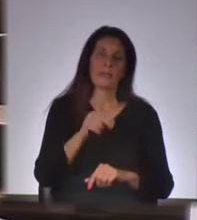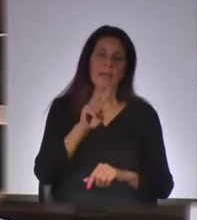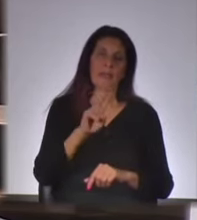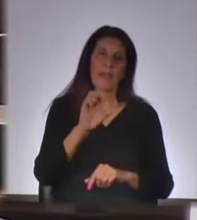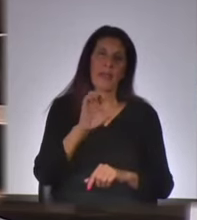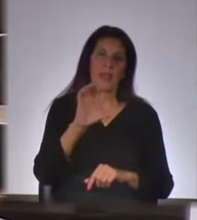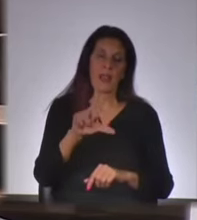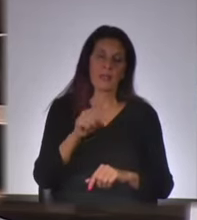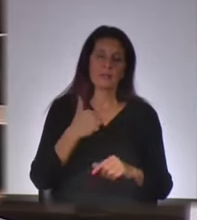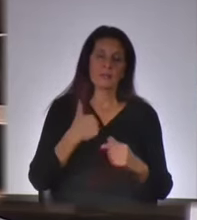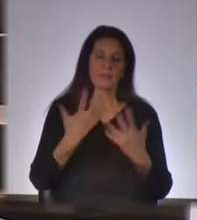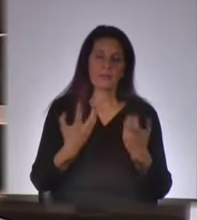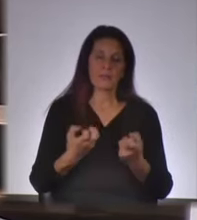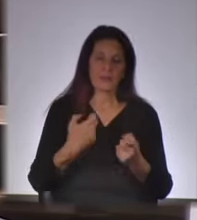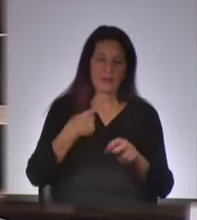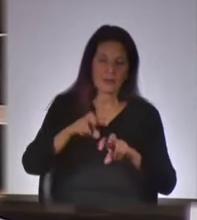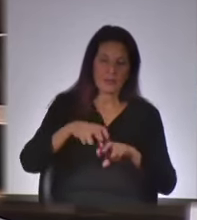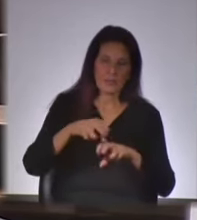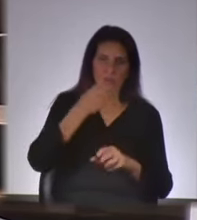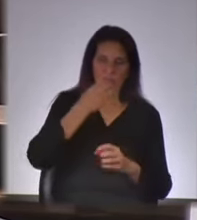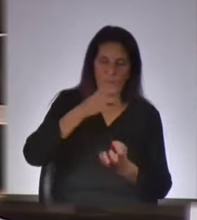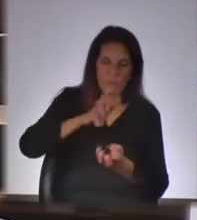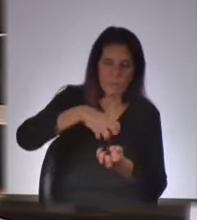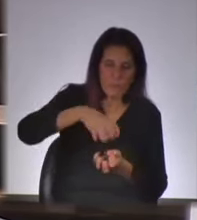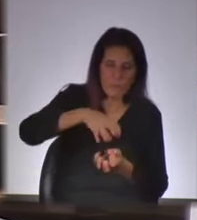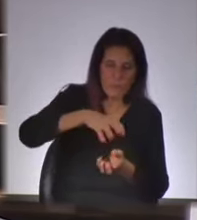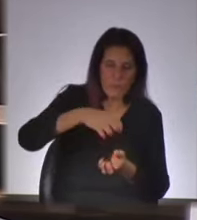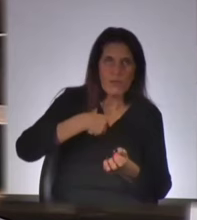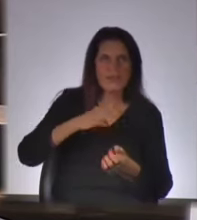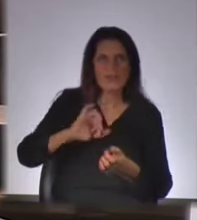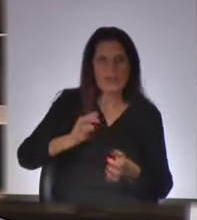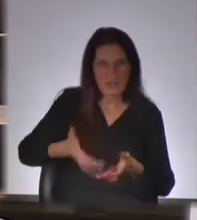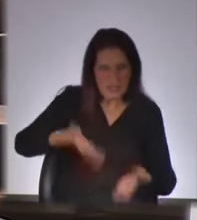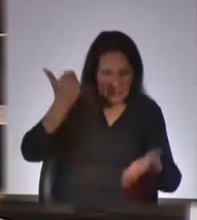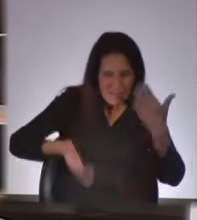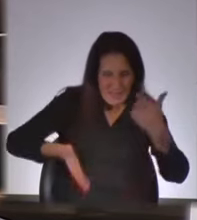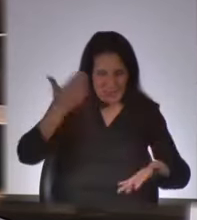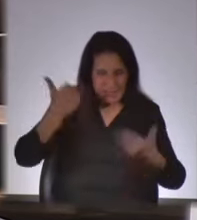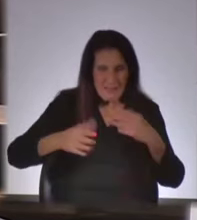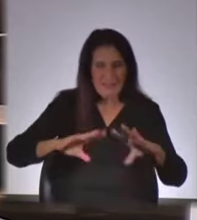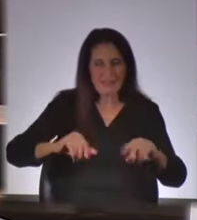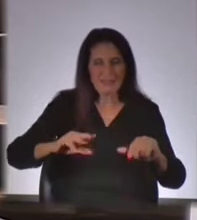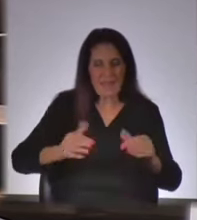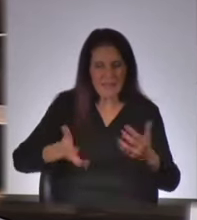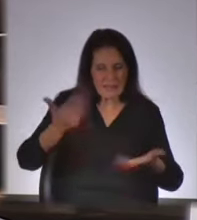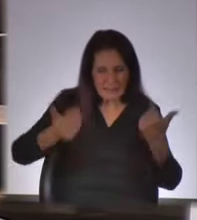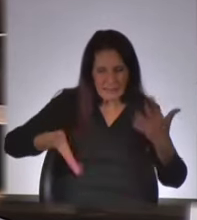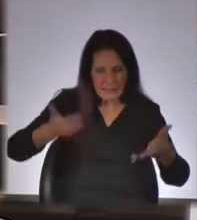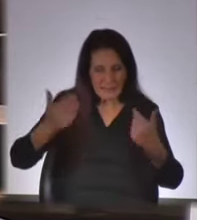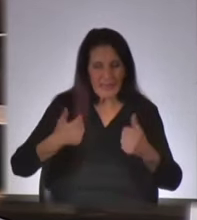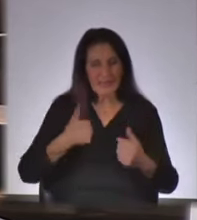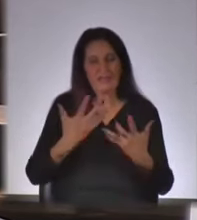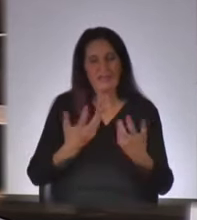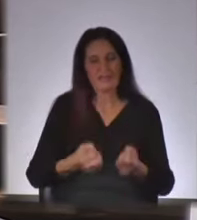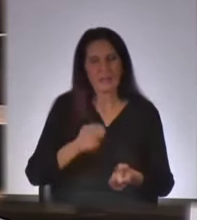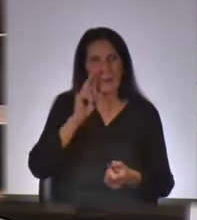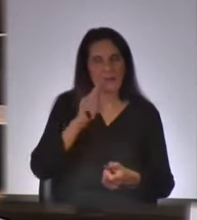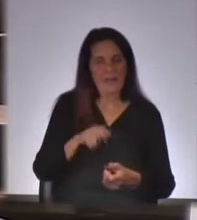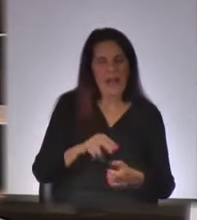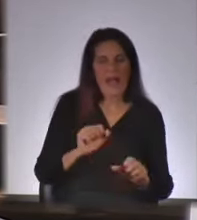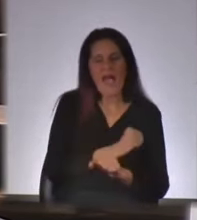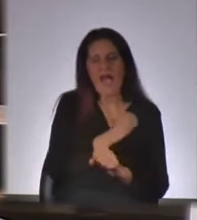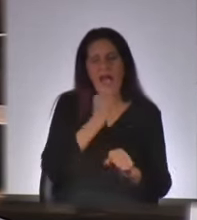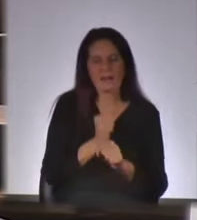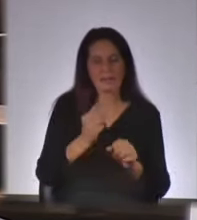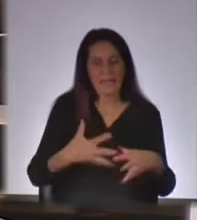escarbar la tierra con los dientes quiero apartar la tierra parte a parte a dentelladas checas calientes quiero mirar la tierra hasta encontrarte y